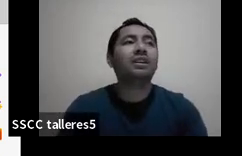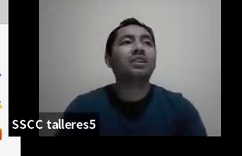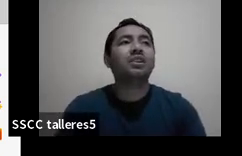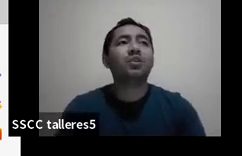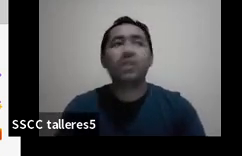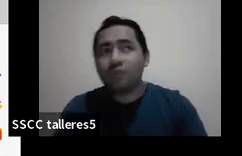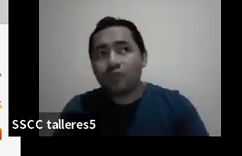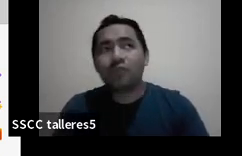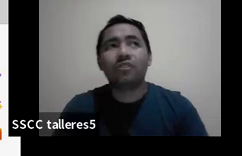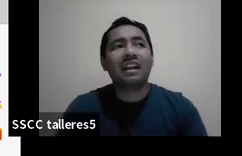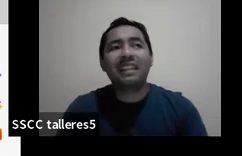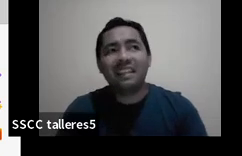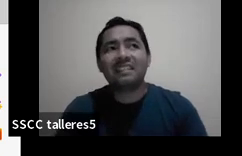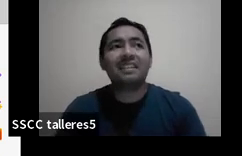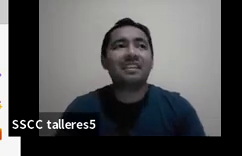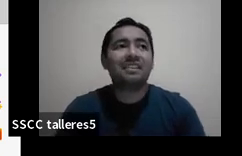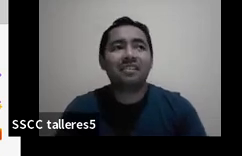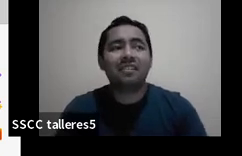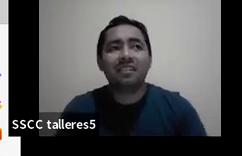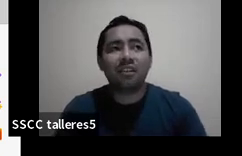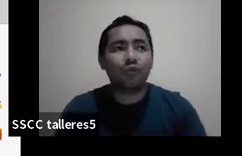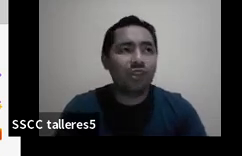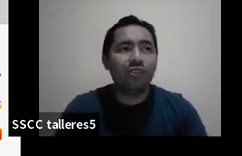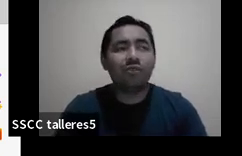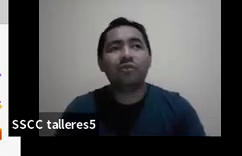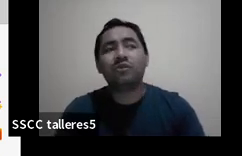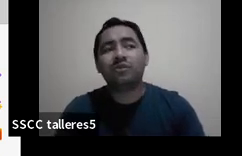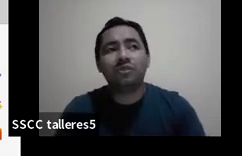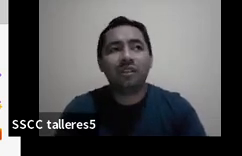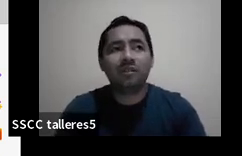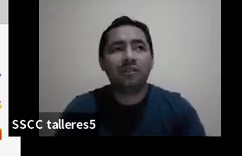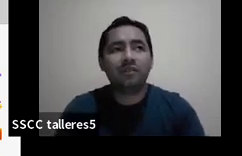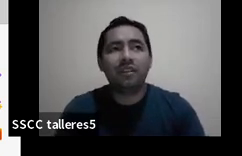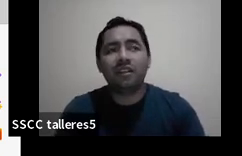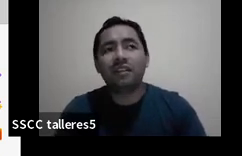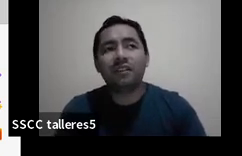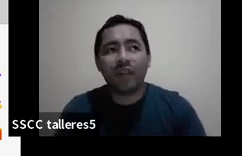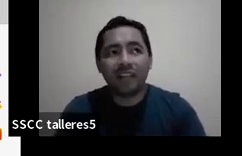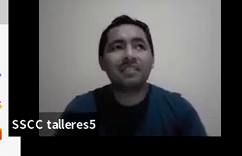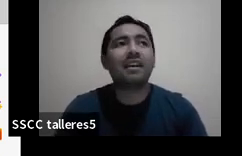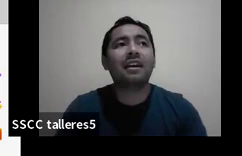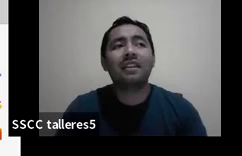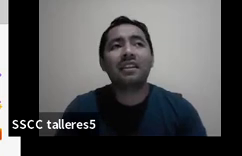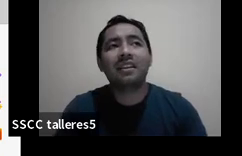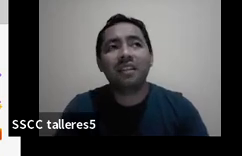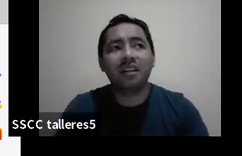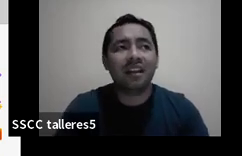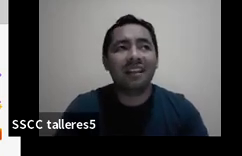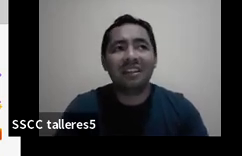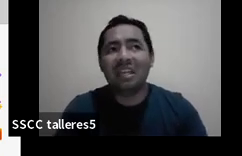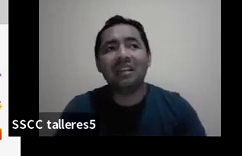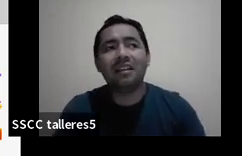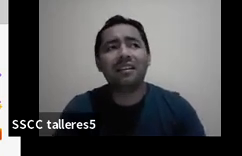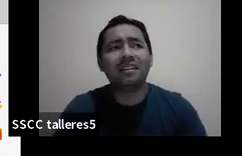sordos suizos, canadienses, de Estados Unidos, de Francia,